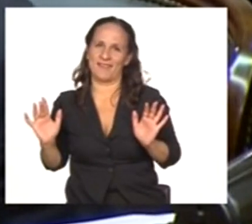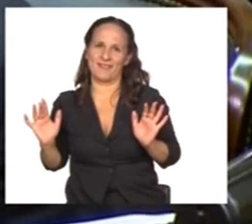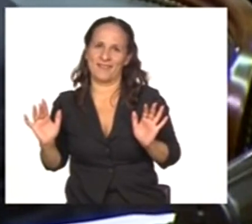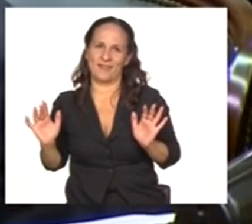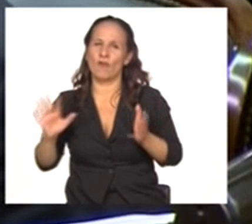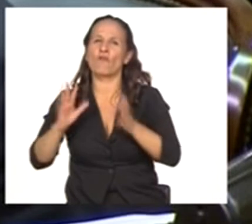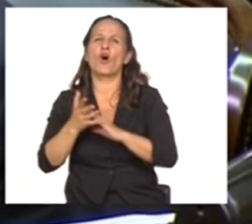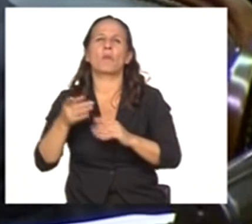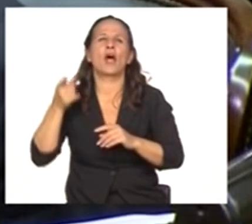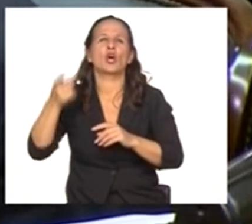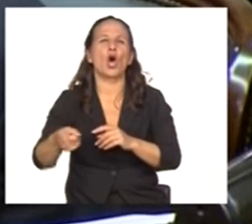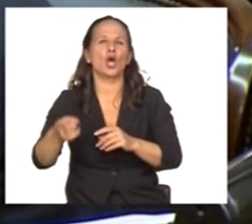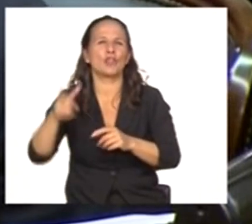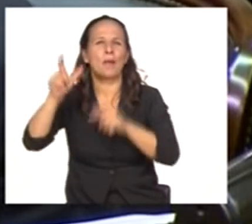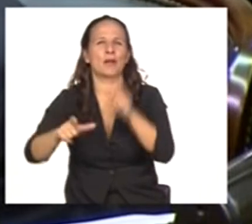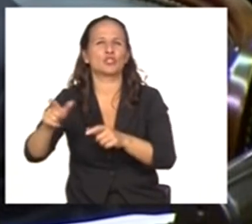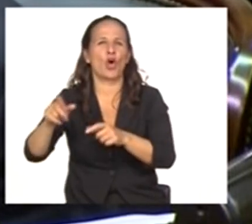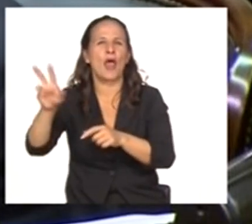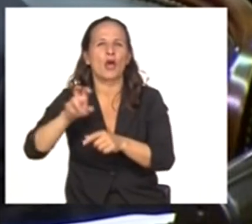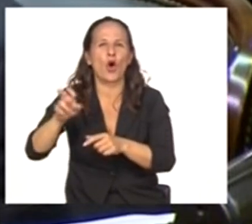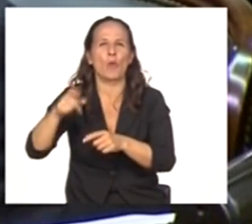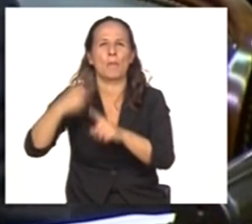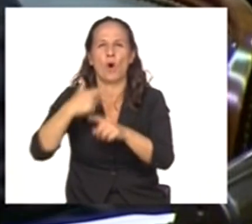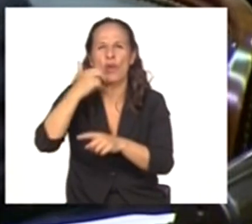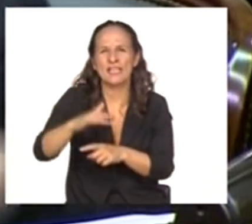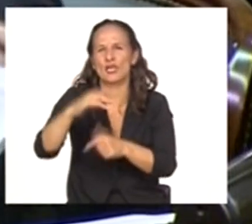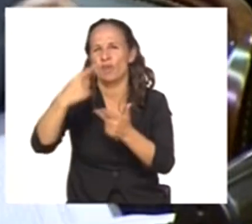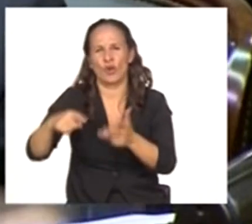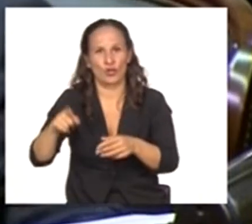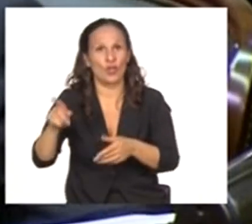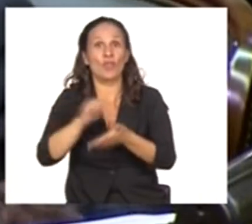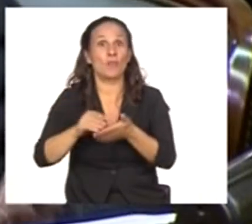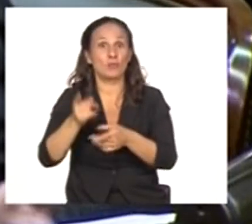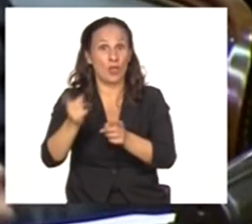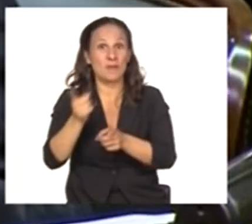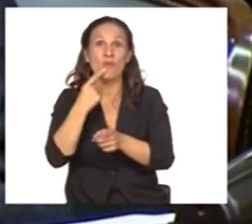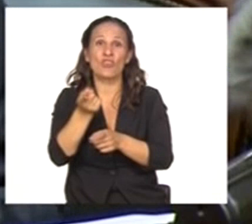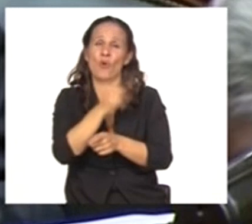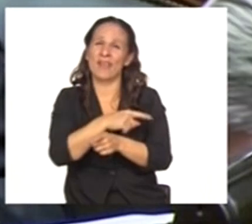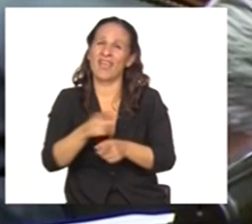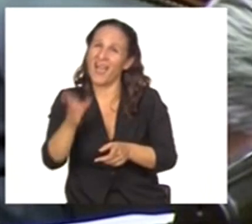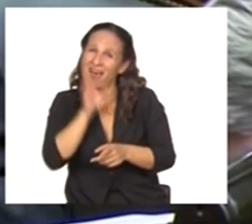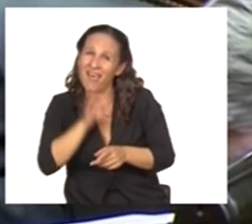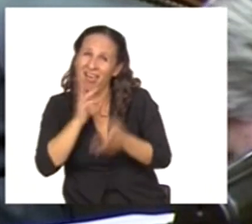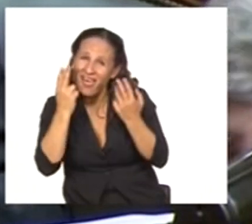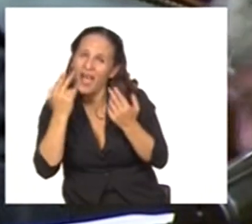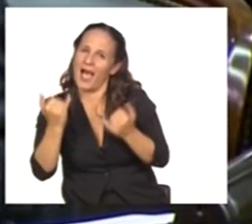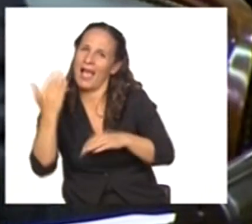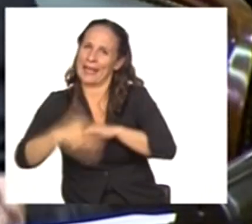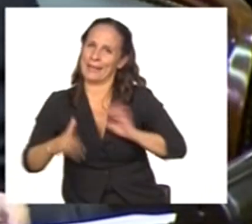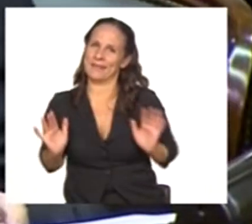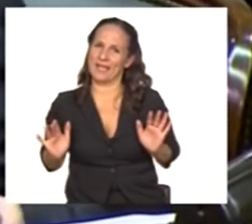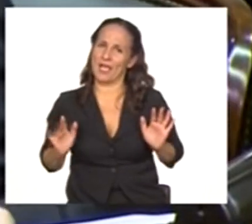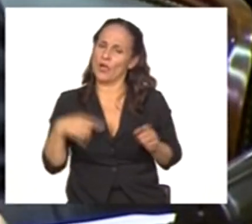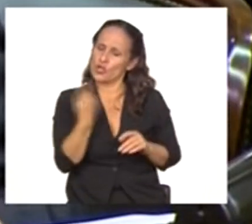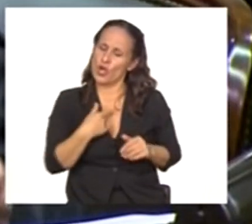ir en contra de aquellos que cobran la asignación universal por hijo. En palabras del diputado, la tolerancia política tiene un límite. Y nuestra